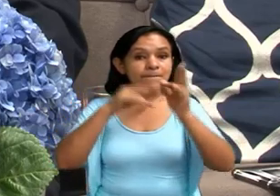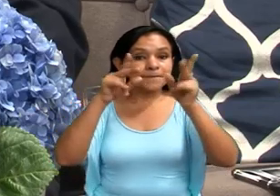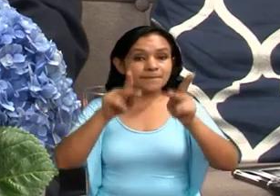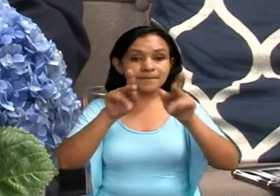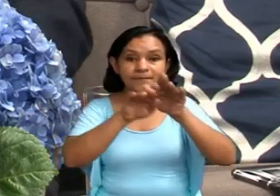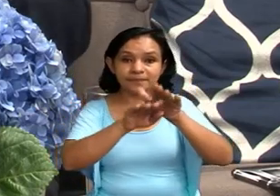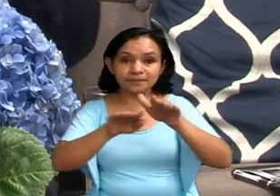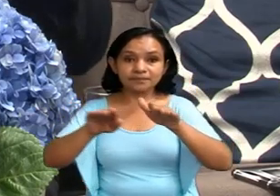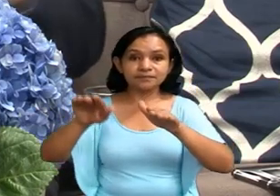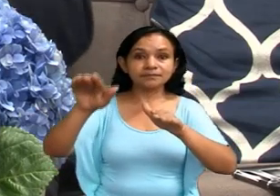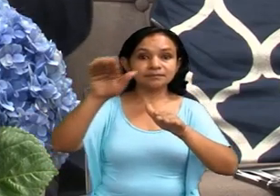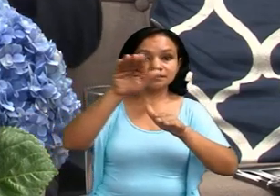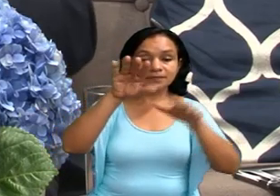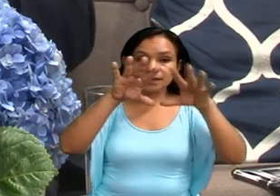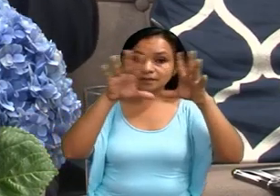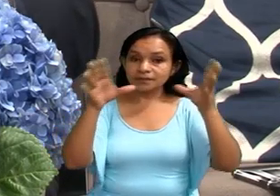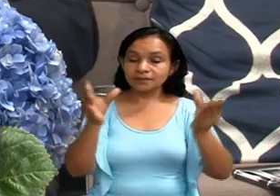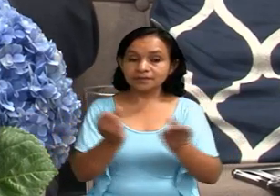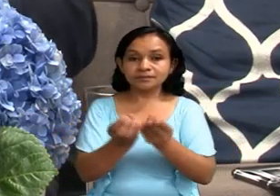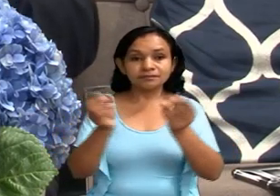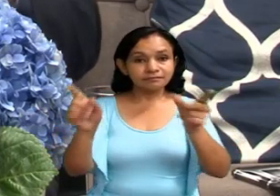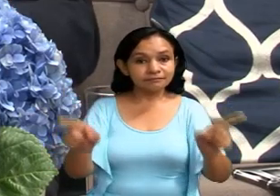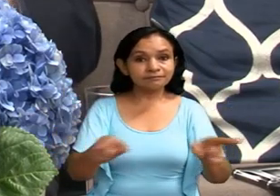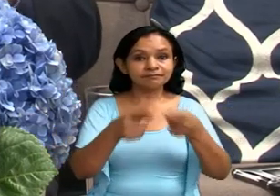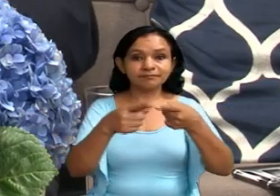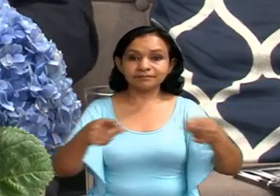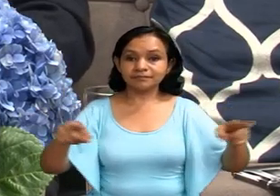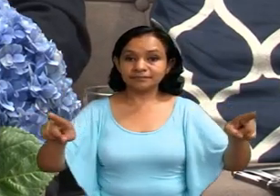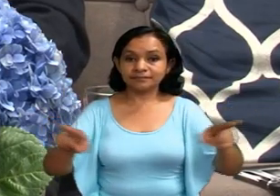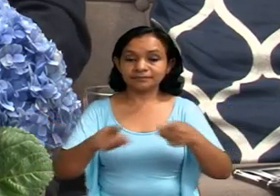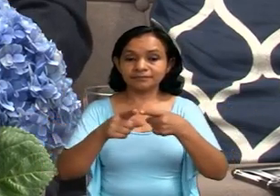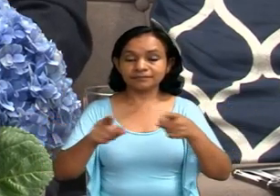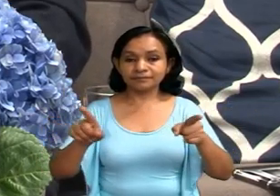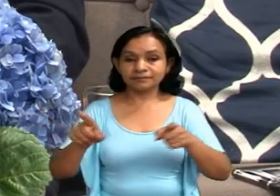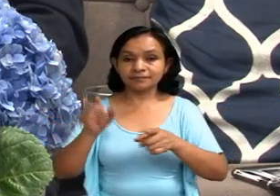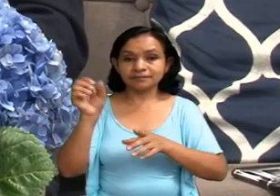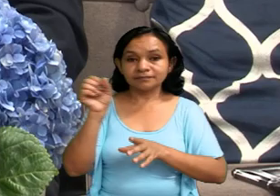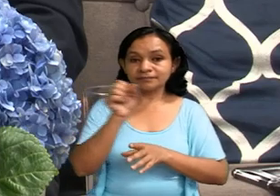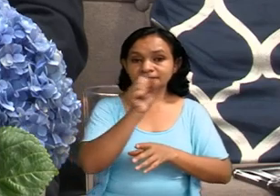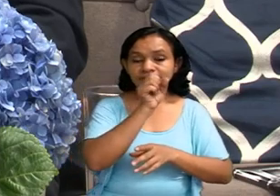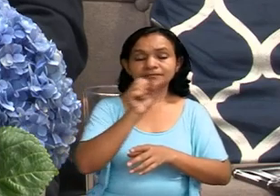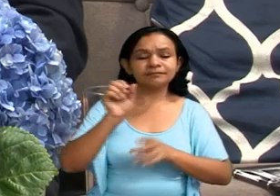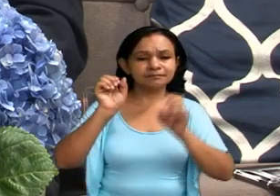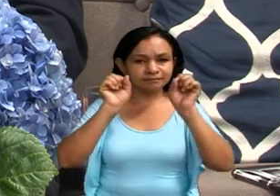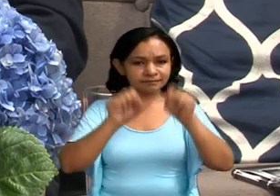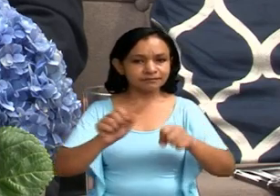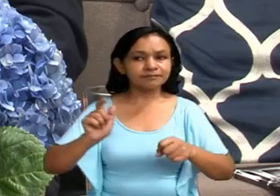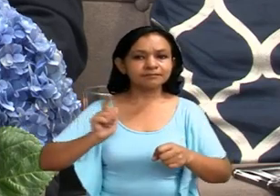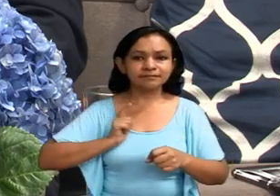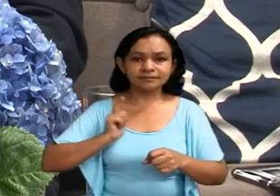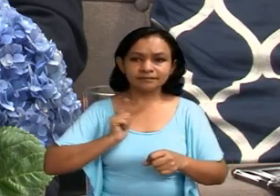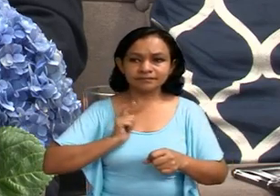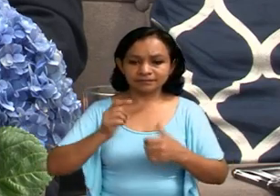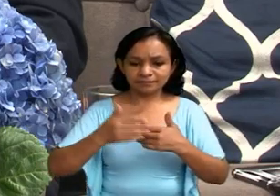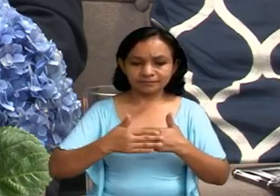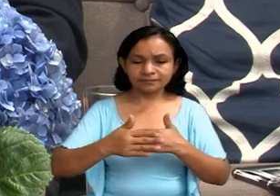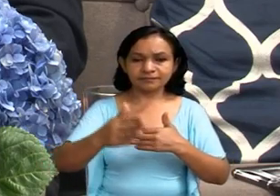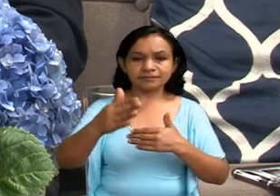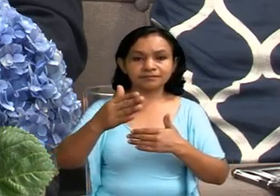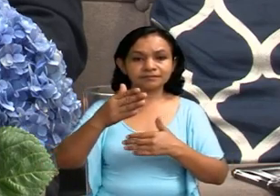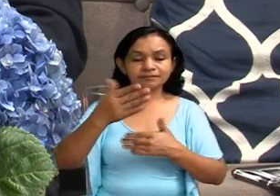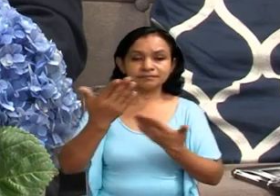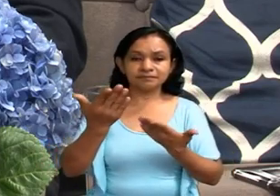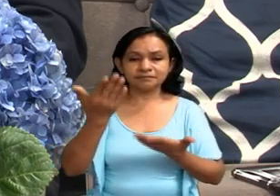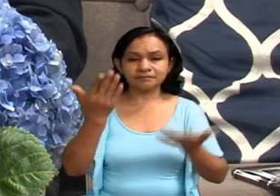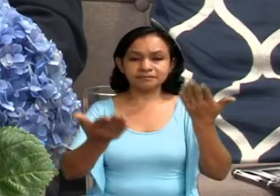sea, que en total, en el ámbito de la música, los coros y las orquestas, podamos llegar ya ahorita en los primeros días,